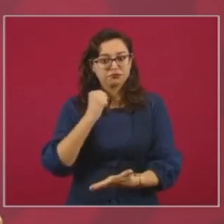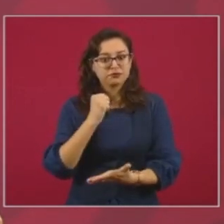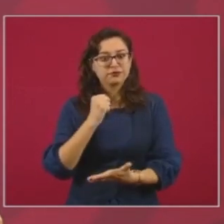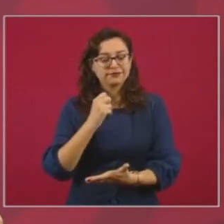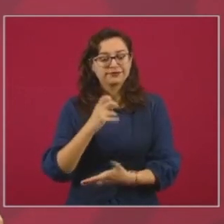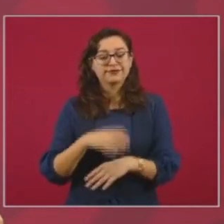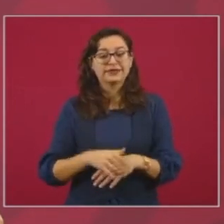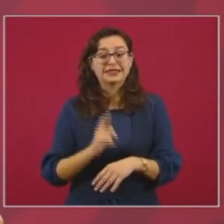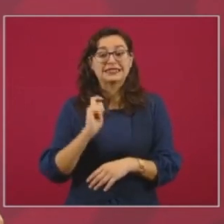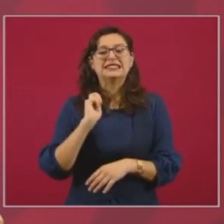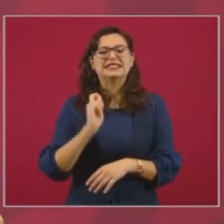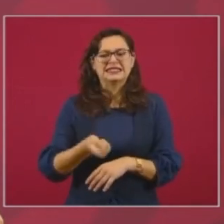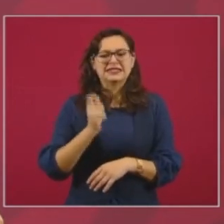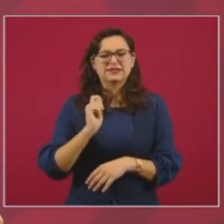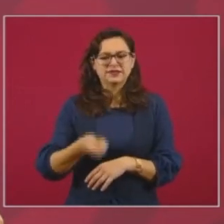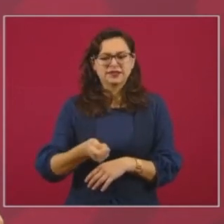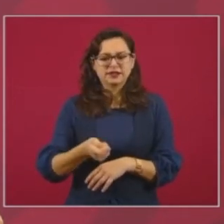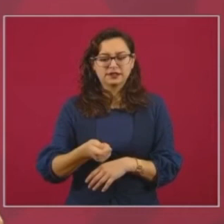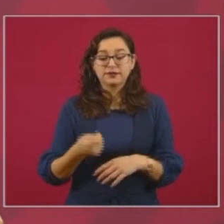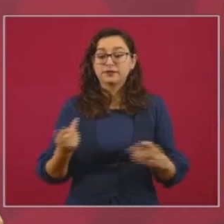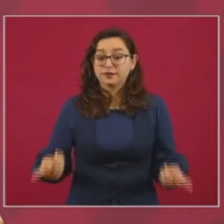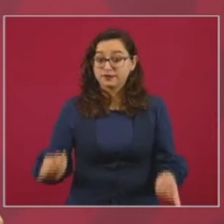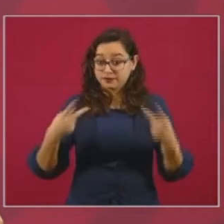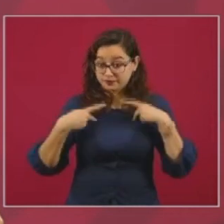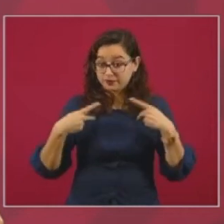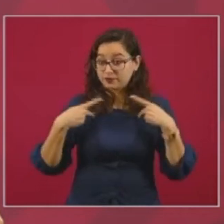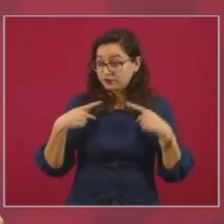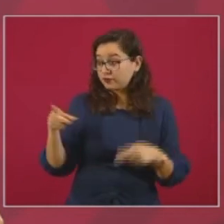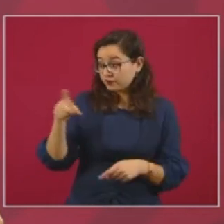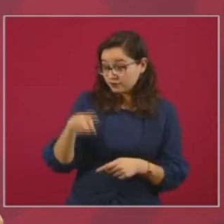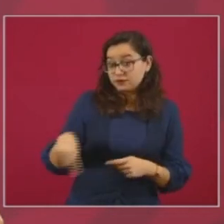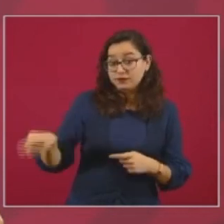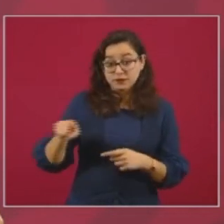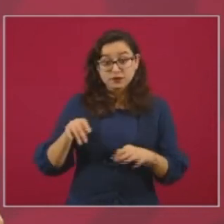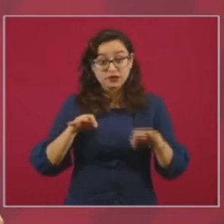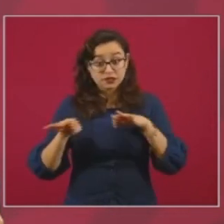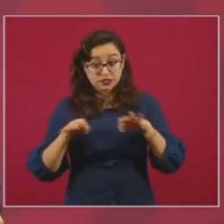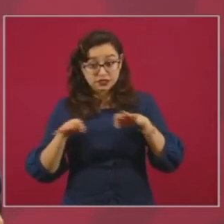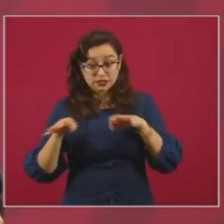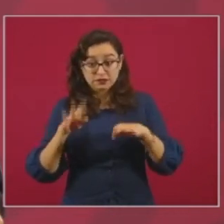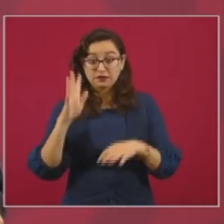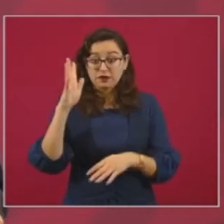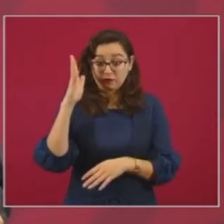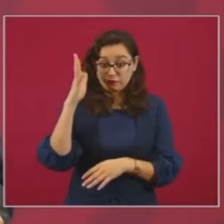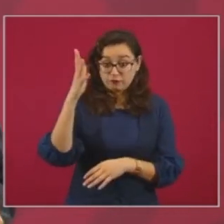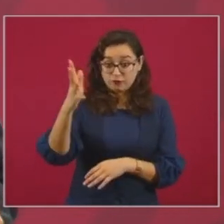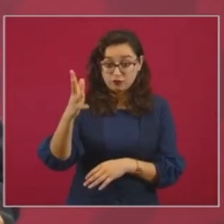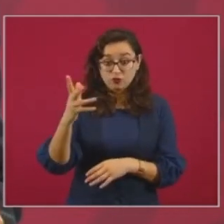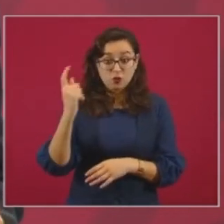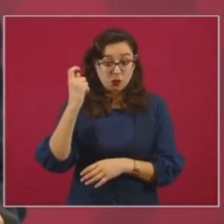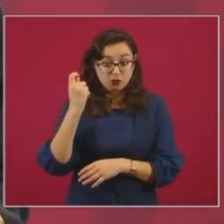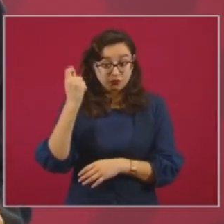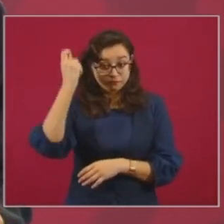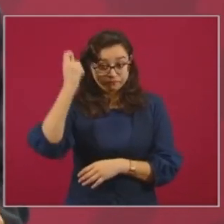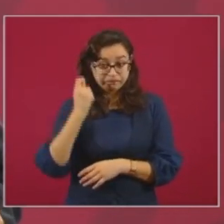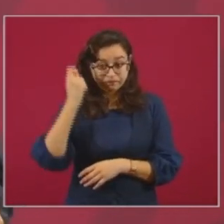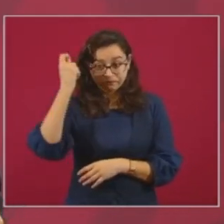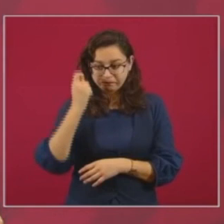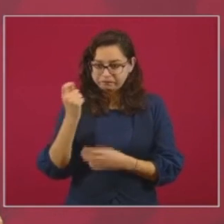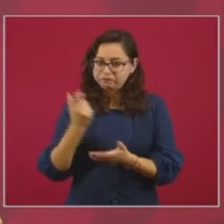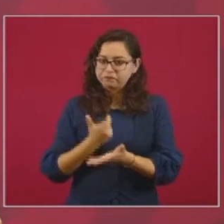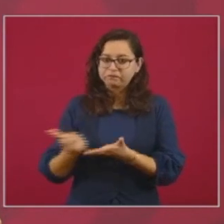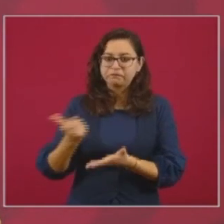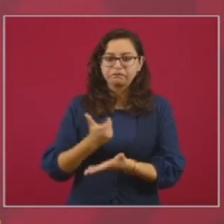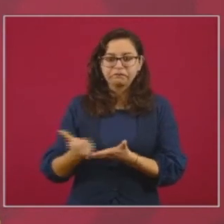significar que los trabajadores en el futuro, cuando se jubilen, reciban